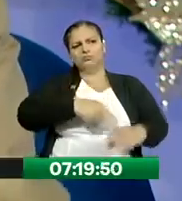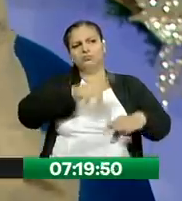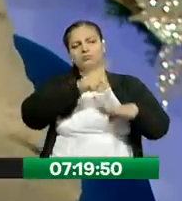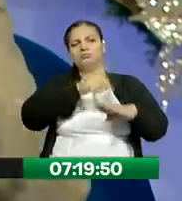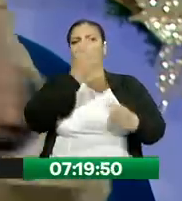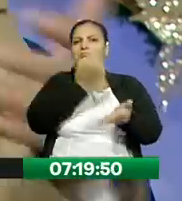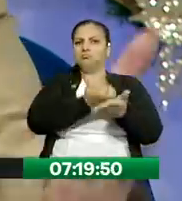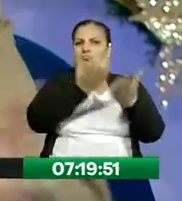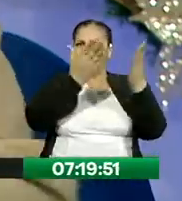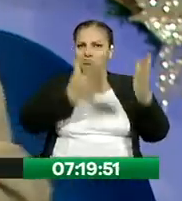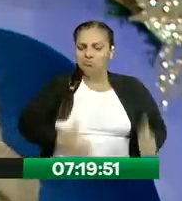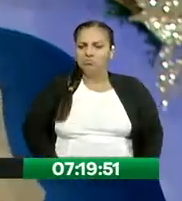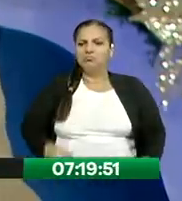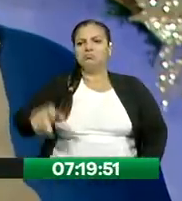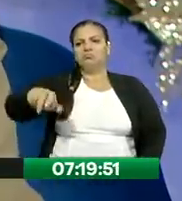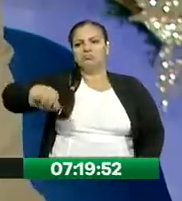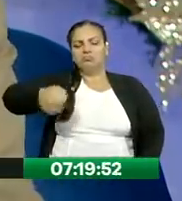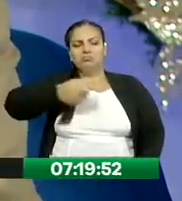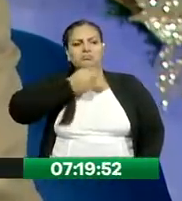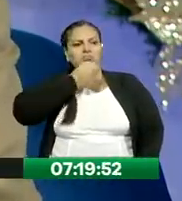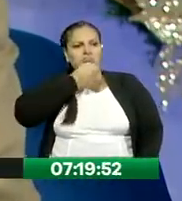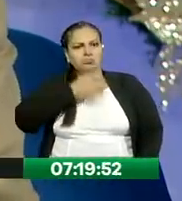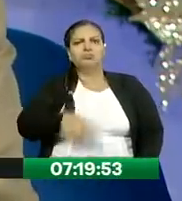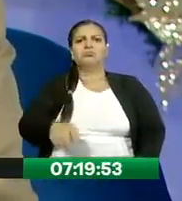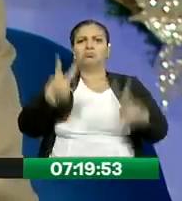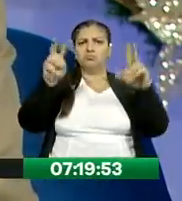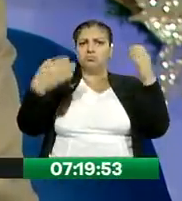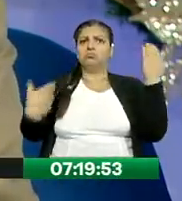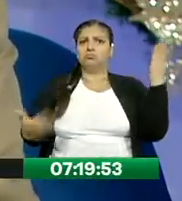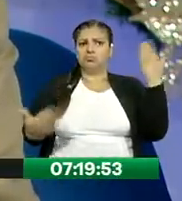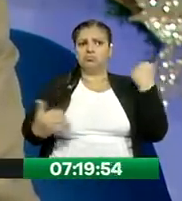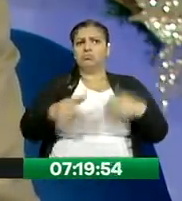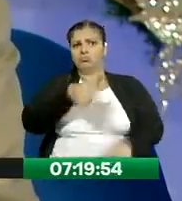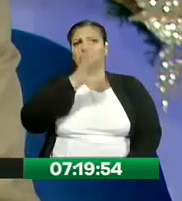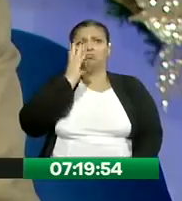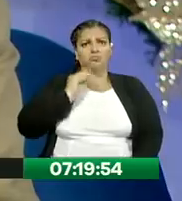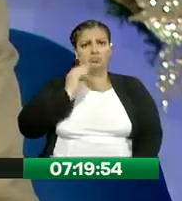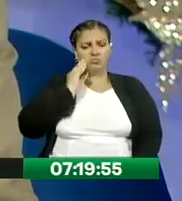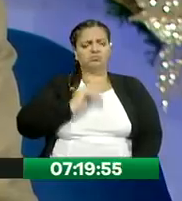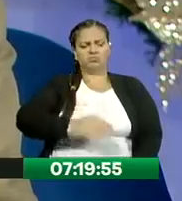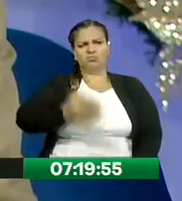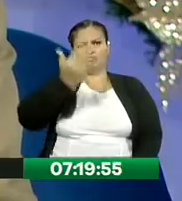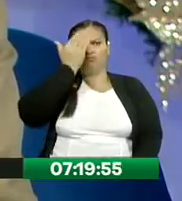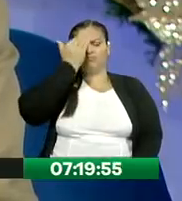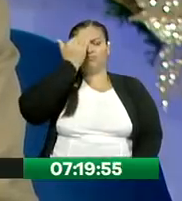entendido en los temas sociales y políticos, obviamente